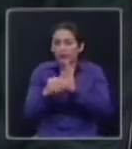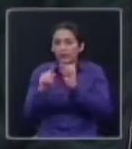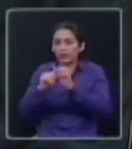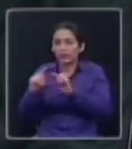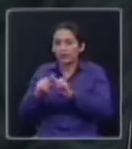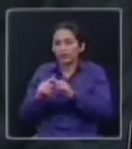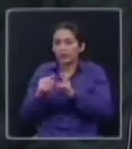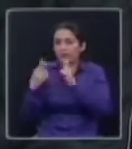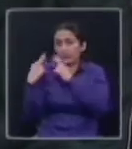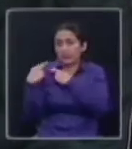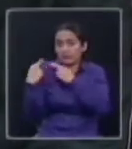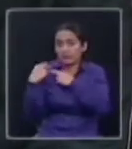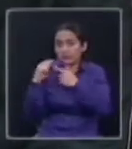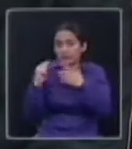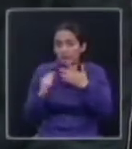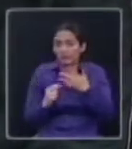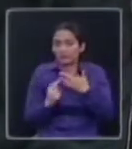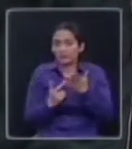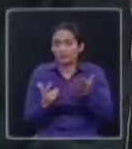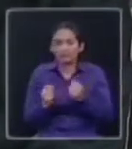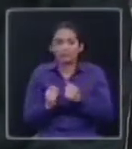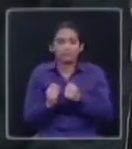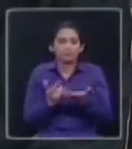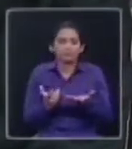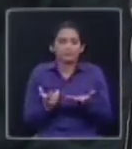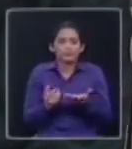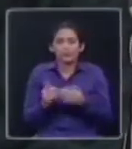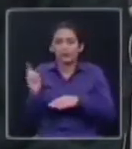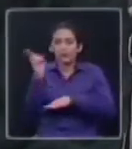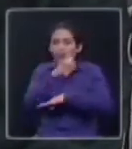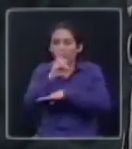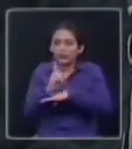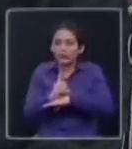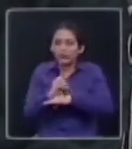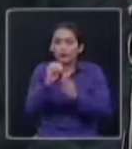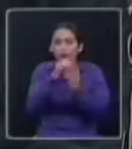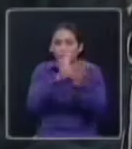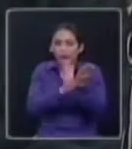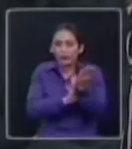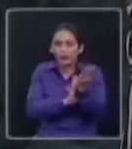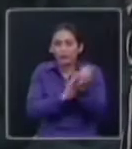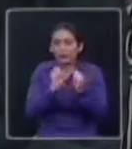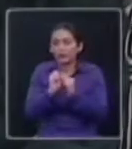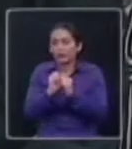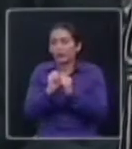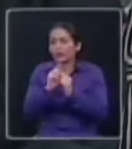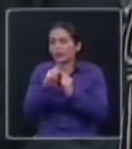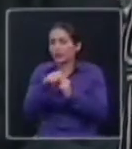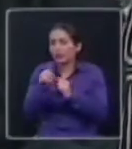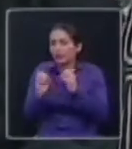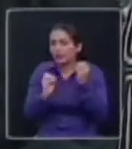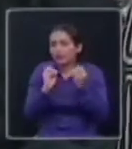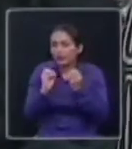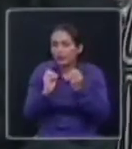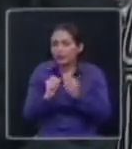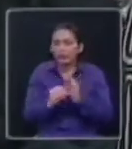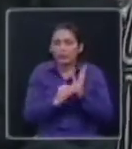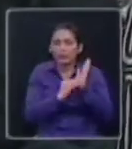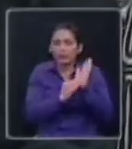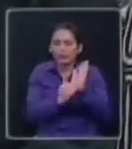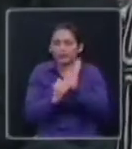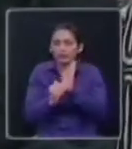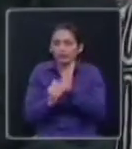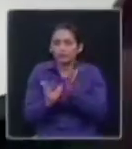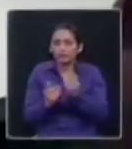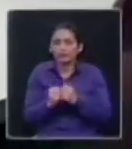los roles que tienen que realizar los directores de proyectos, de programas o de portfolios. Okay. Los estándares